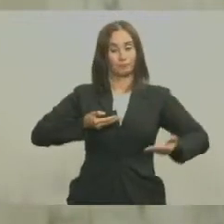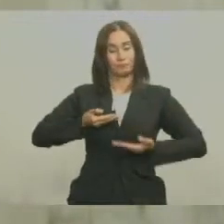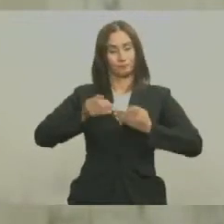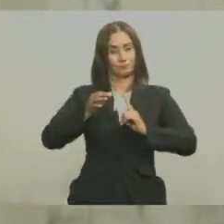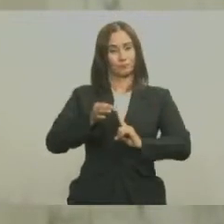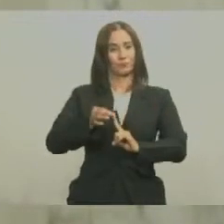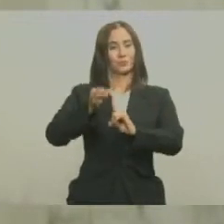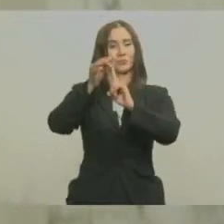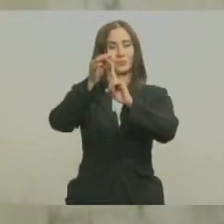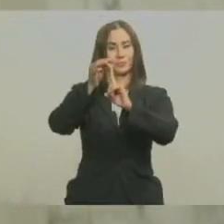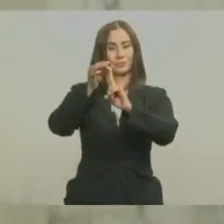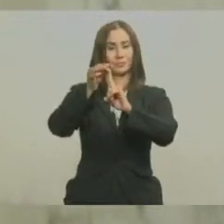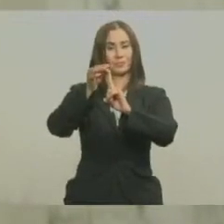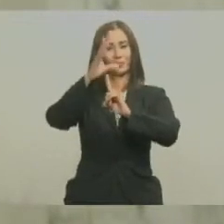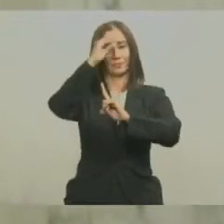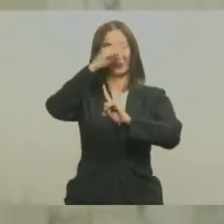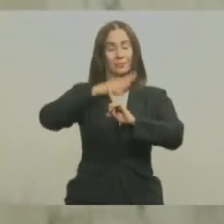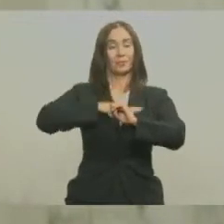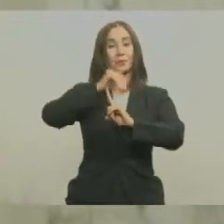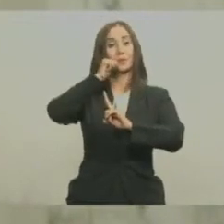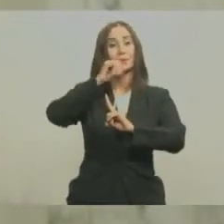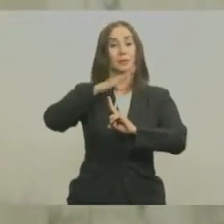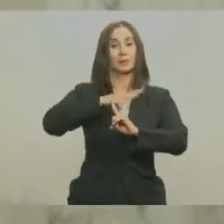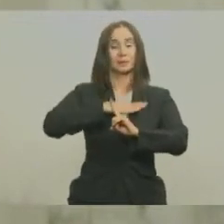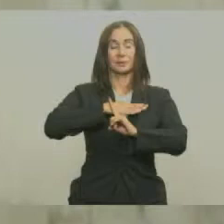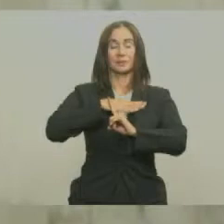especiales, señoras y señores,